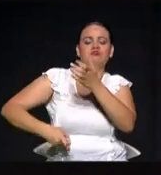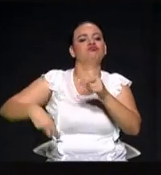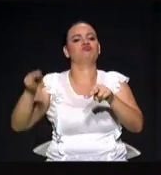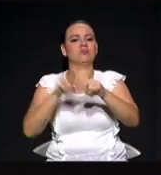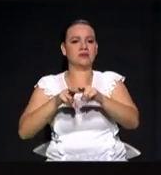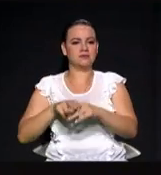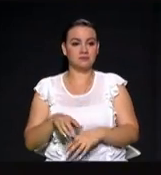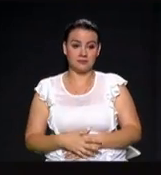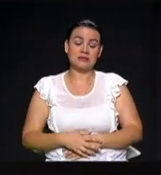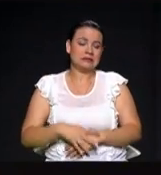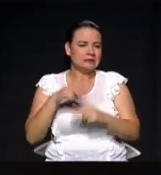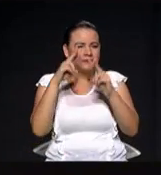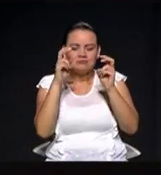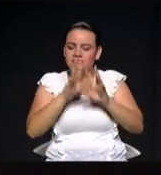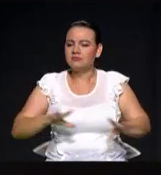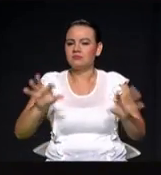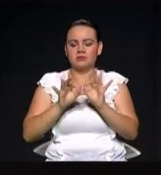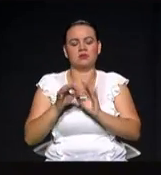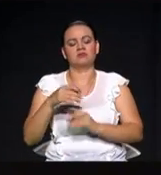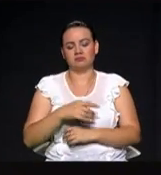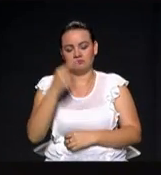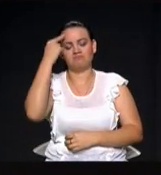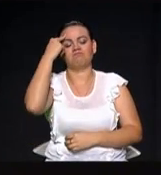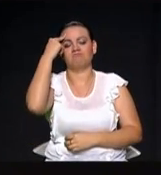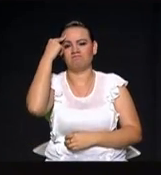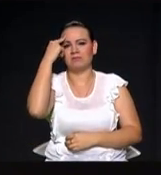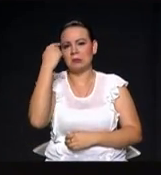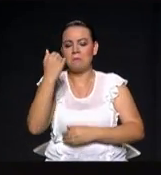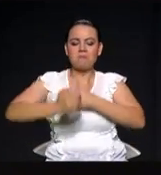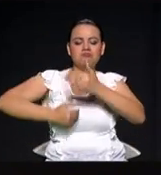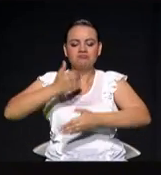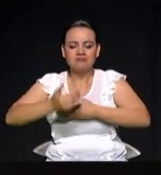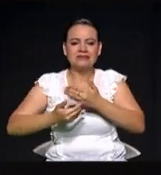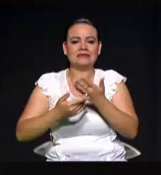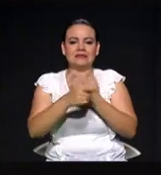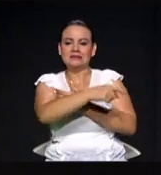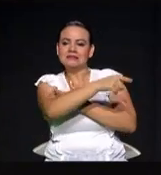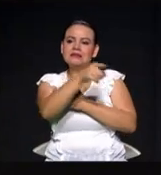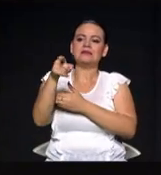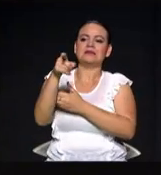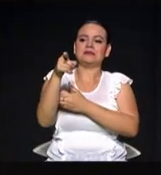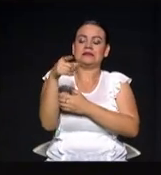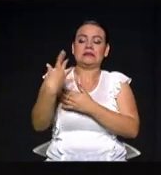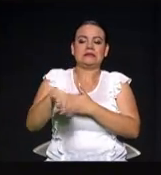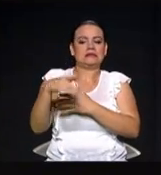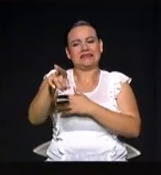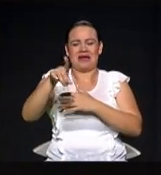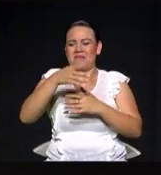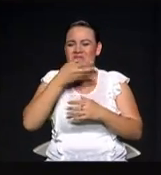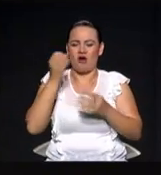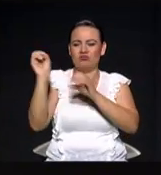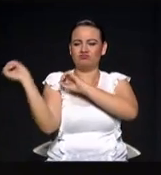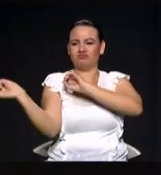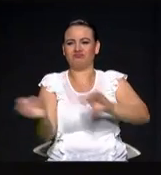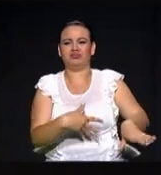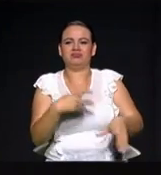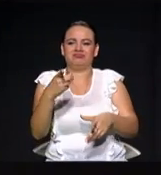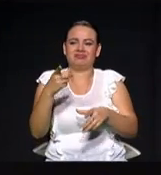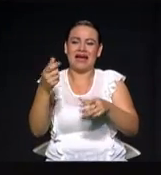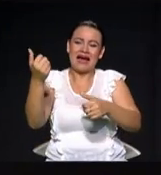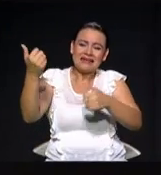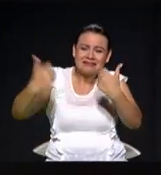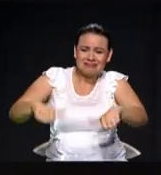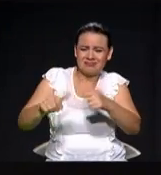rodamiento es un tema muy importante personalmente tenemos que avanzar en procesos de chatarrización de vehículos que son altamente contaminantes por vehículos nuevos